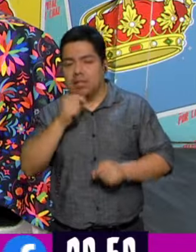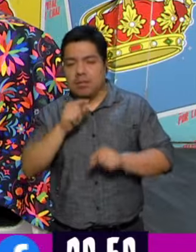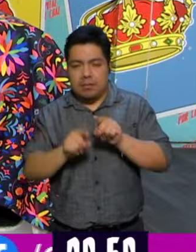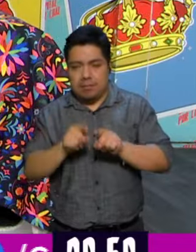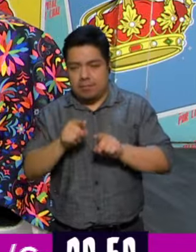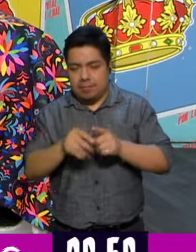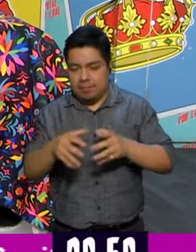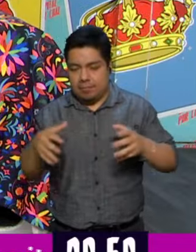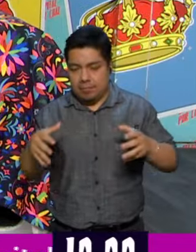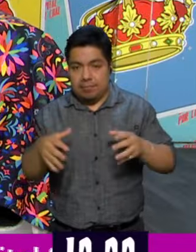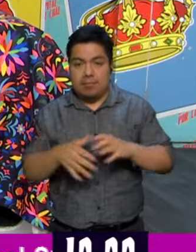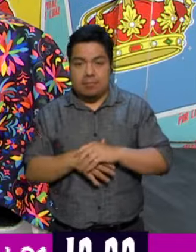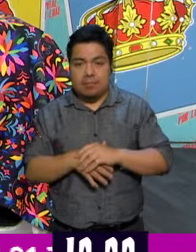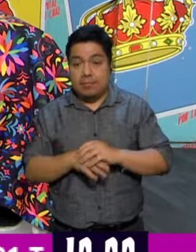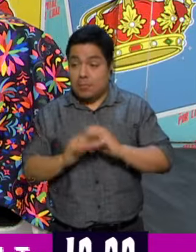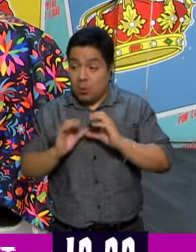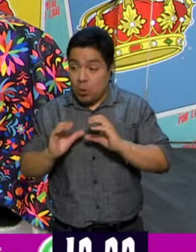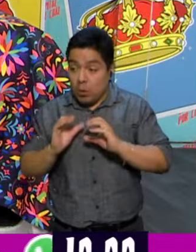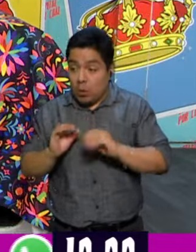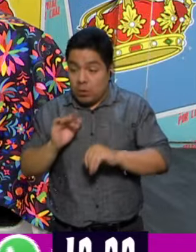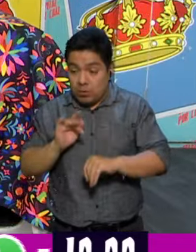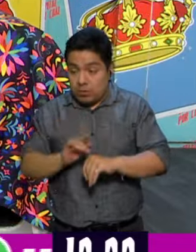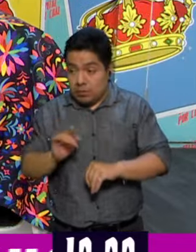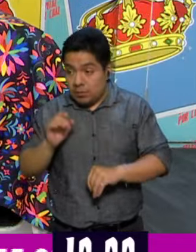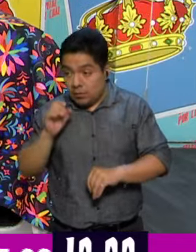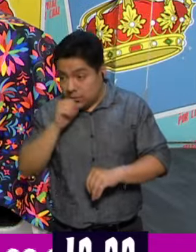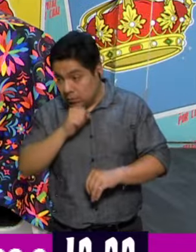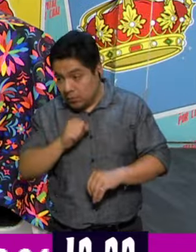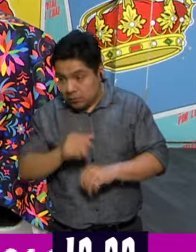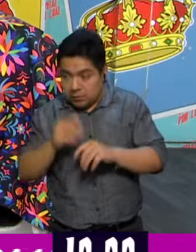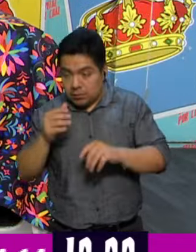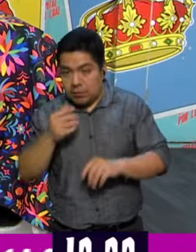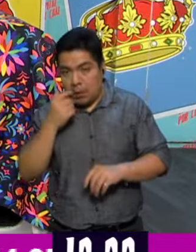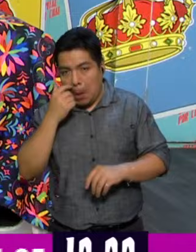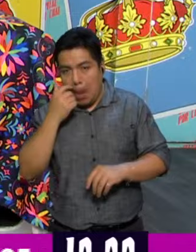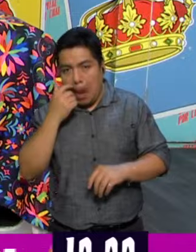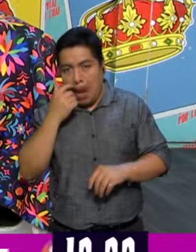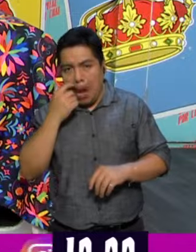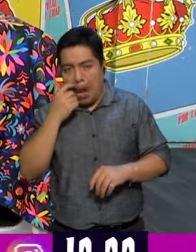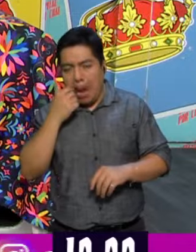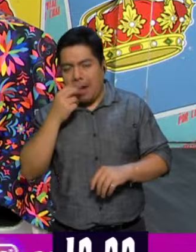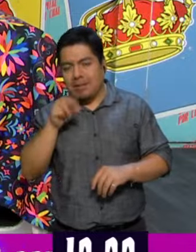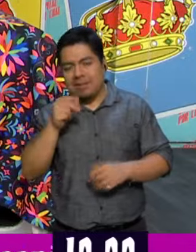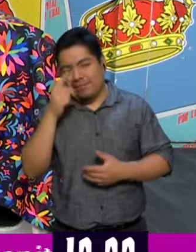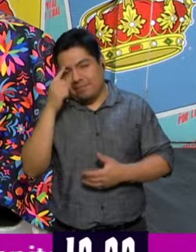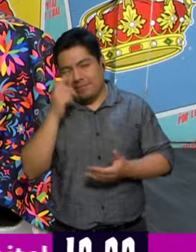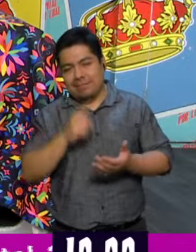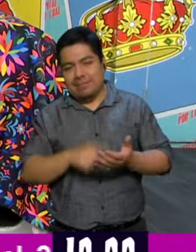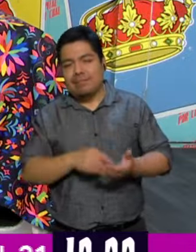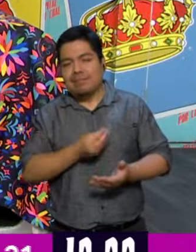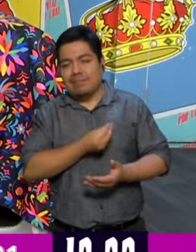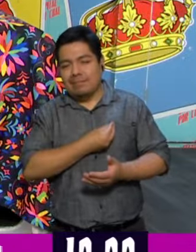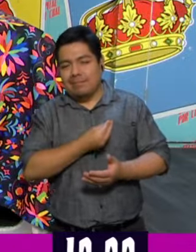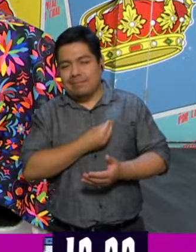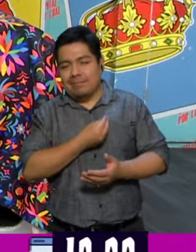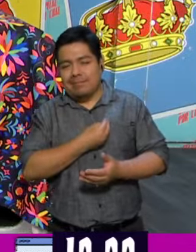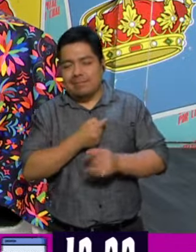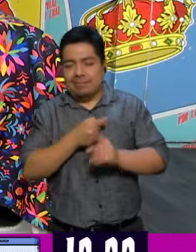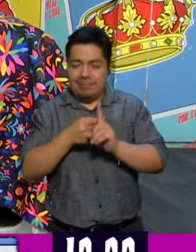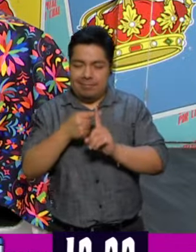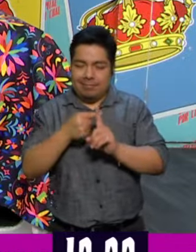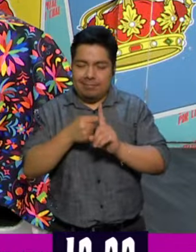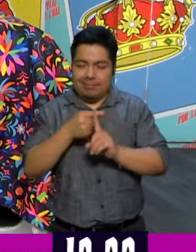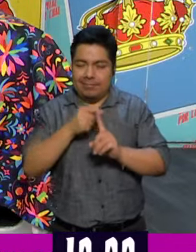Préstale la jerga, no se vaya a quemar. No, pues si soy cocinero, soy cocinero. No, ¿cómo crees? Yo se aguanto la temperatura.